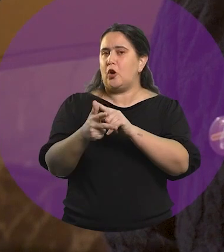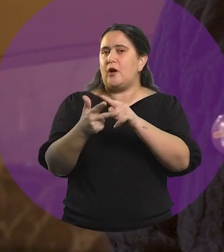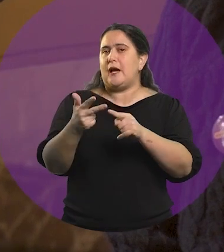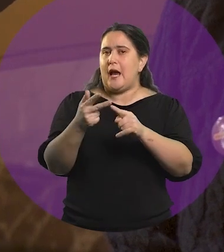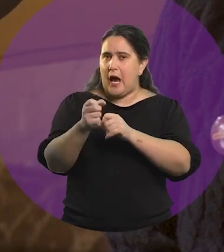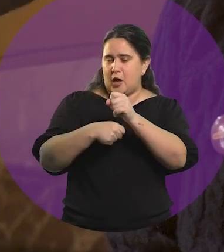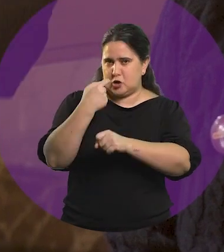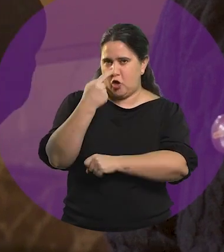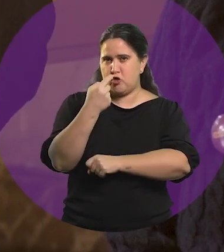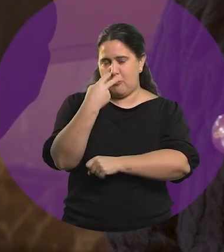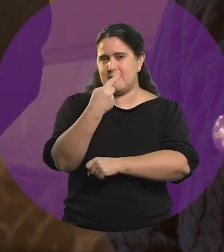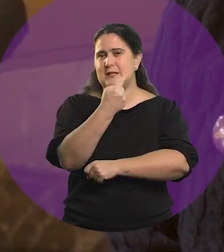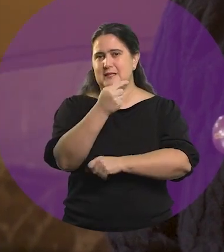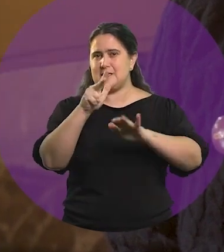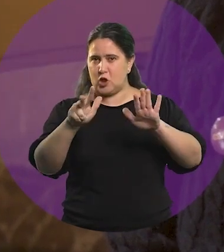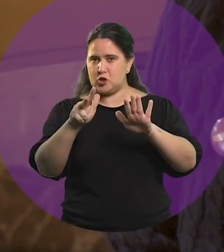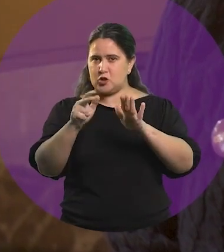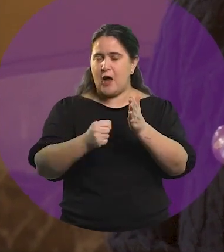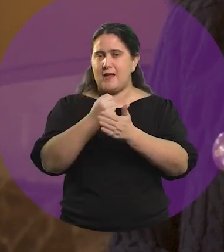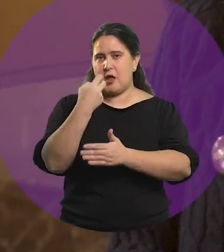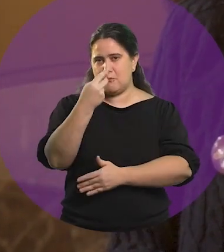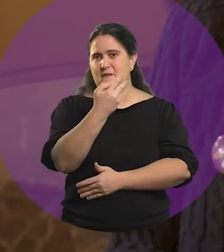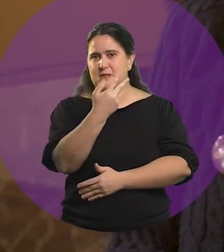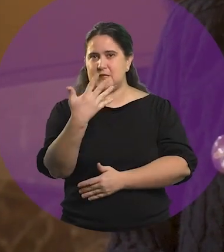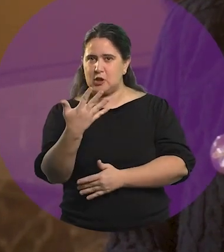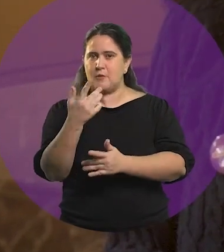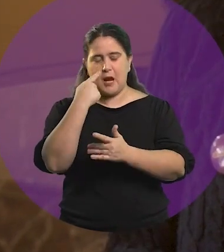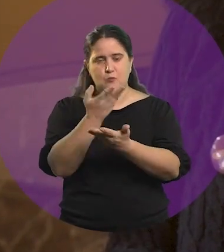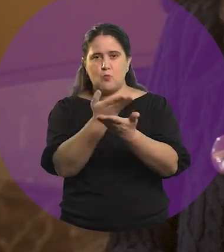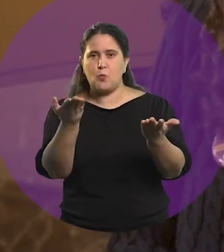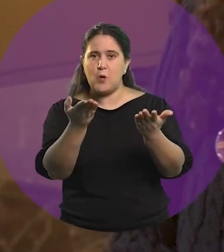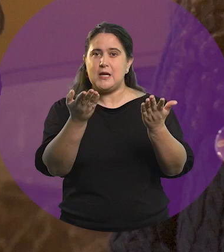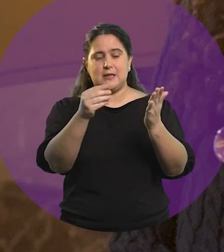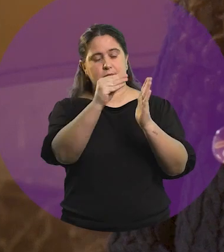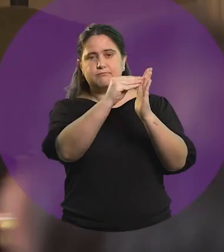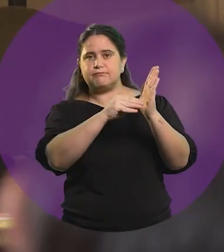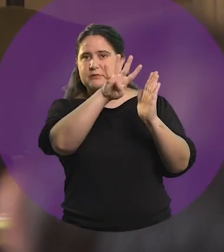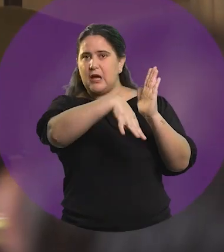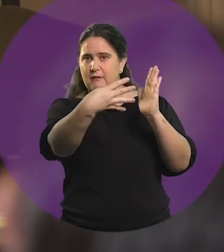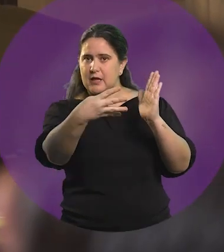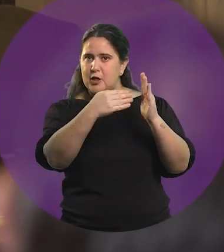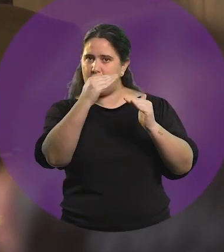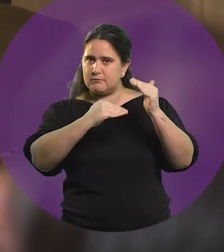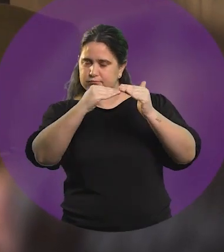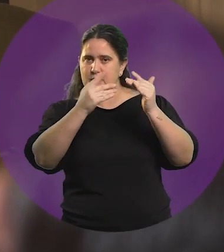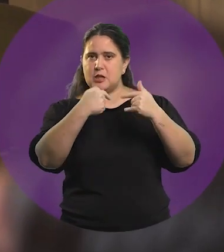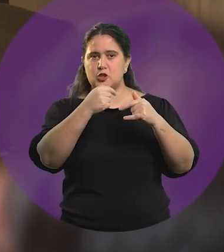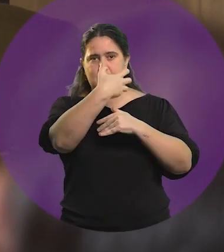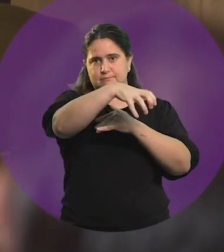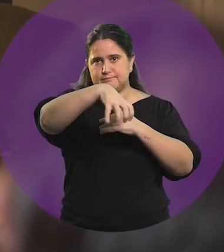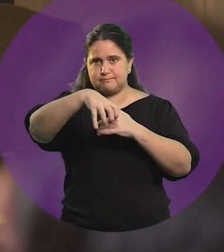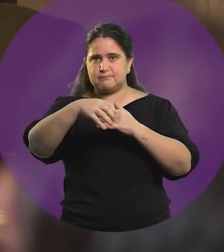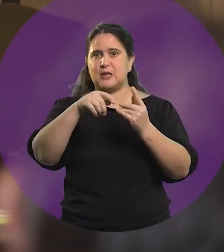indicadores a partir del 18 al 25, para mostrar varias cosas que hicimos acá. Hicimos un tablero de brechas, entonces clasificadas